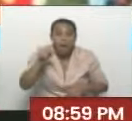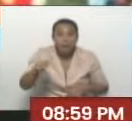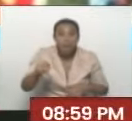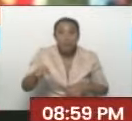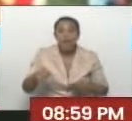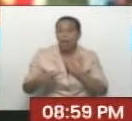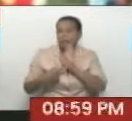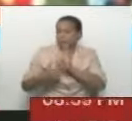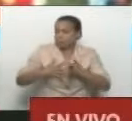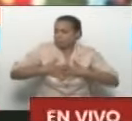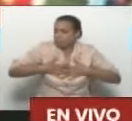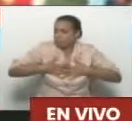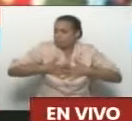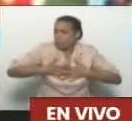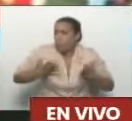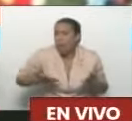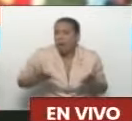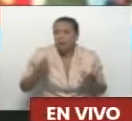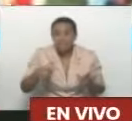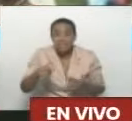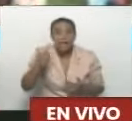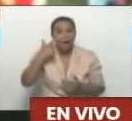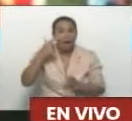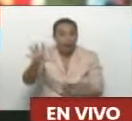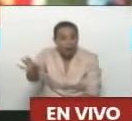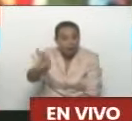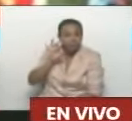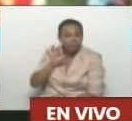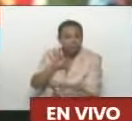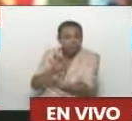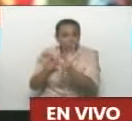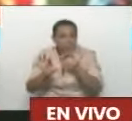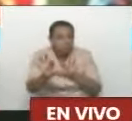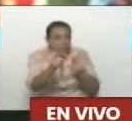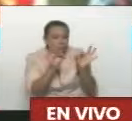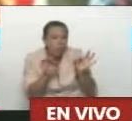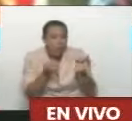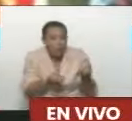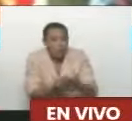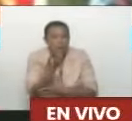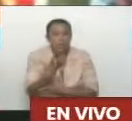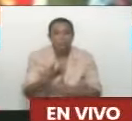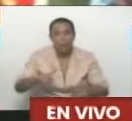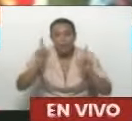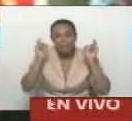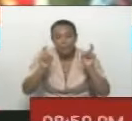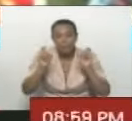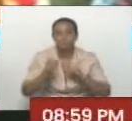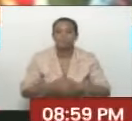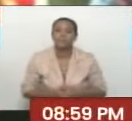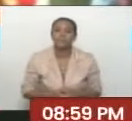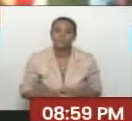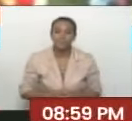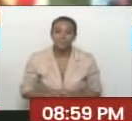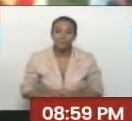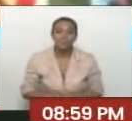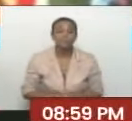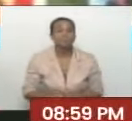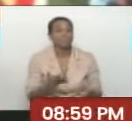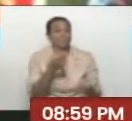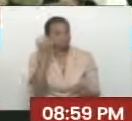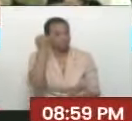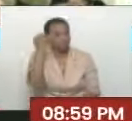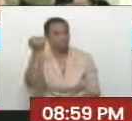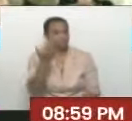la devoción, y esa devoción es la que tenemos que unir hacia el proceso de formación. Oye, vale.